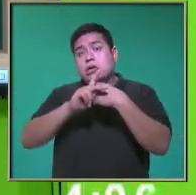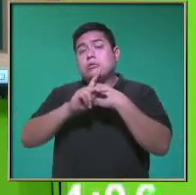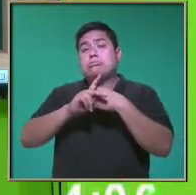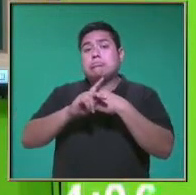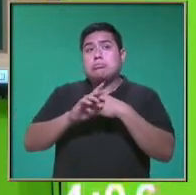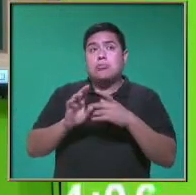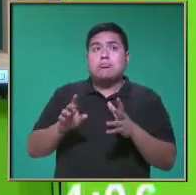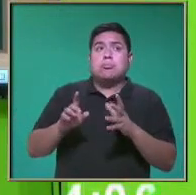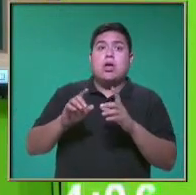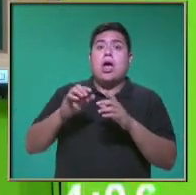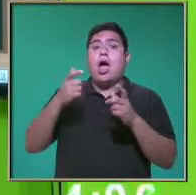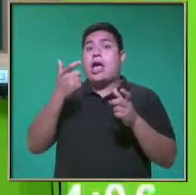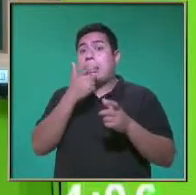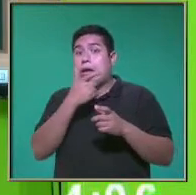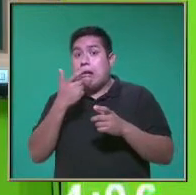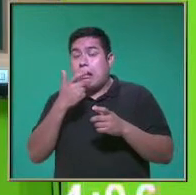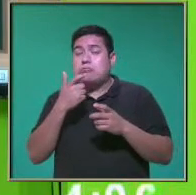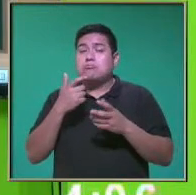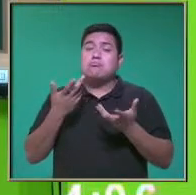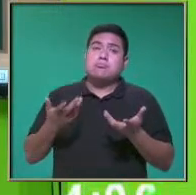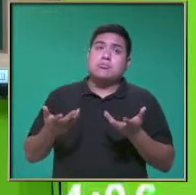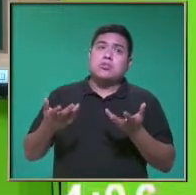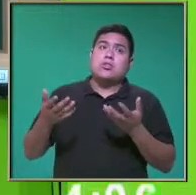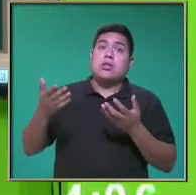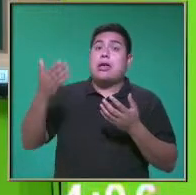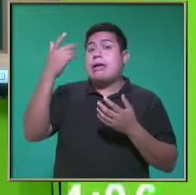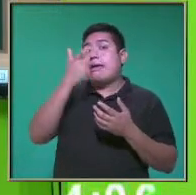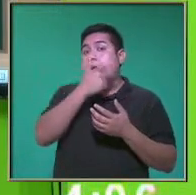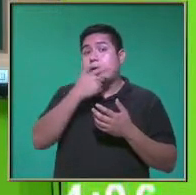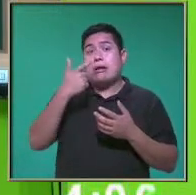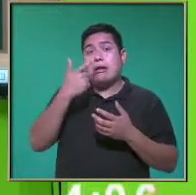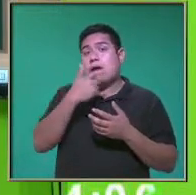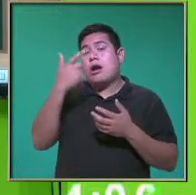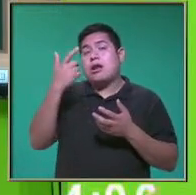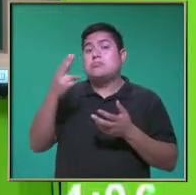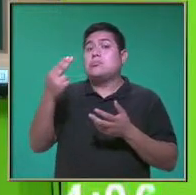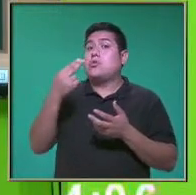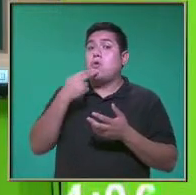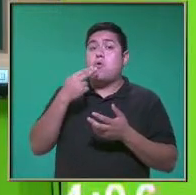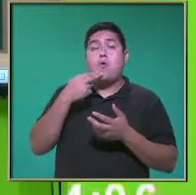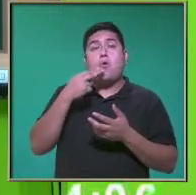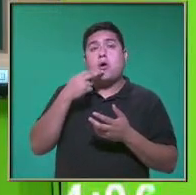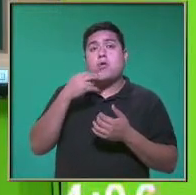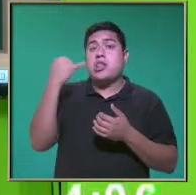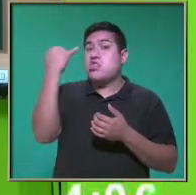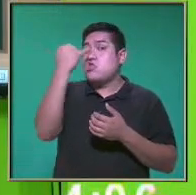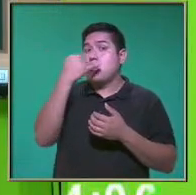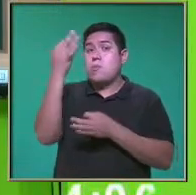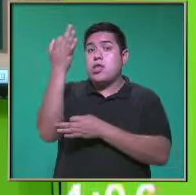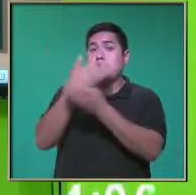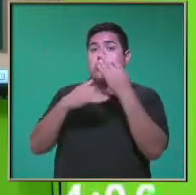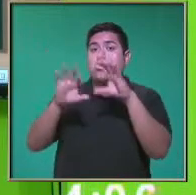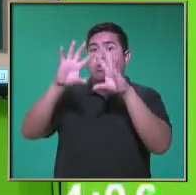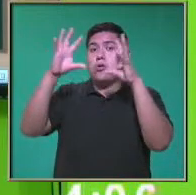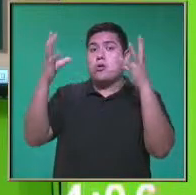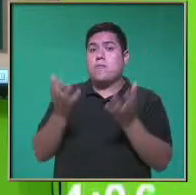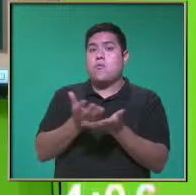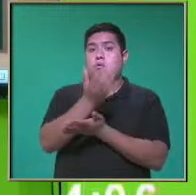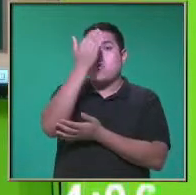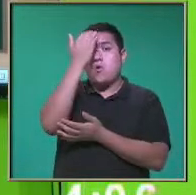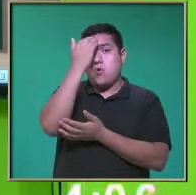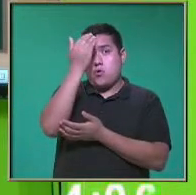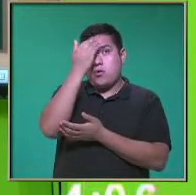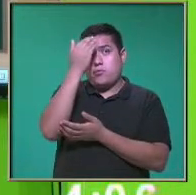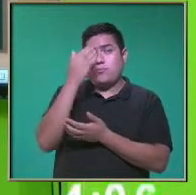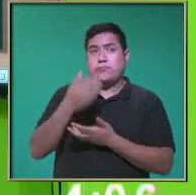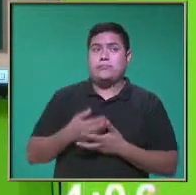de si es de habla inglesa o no, saber inglés te va a ser de mucha utilidad, porque es un idioma universal y se habla en la mayor parte del